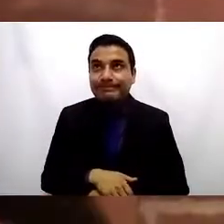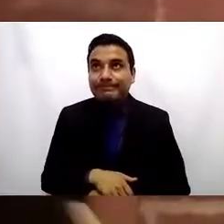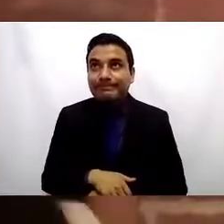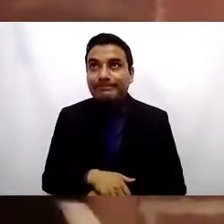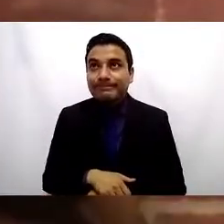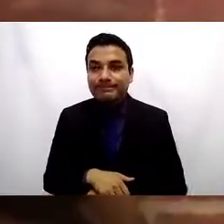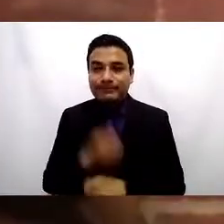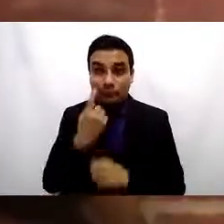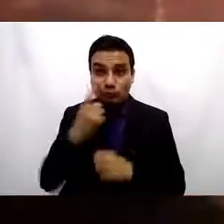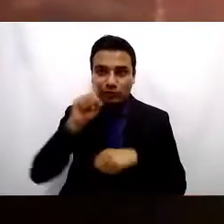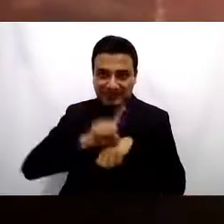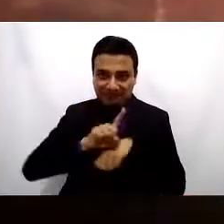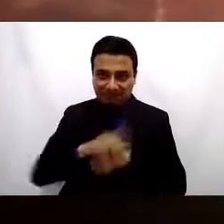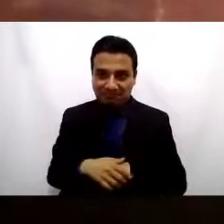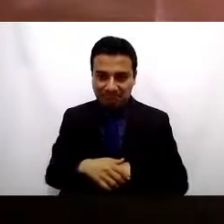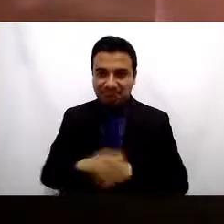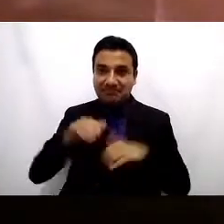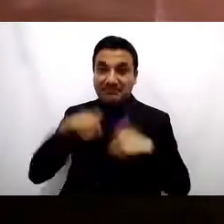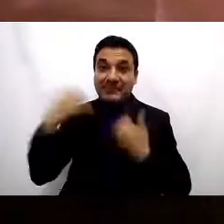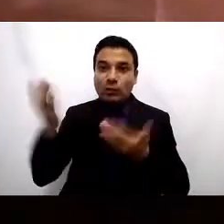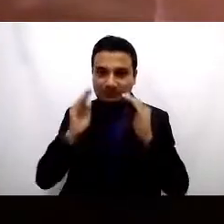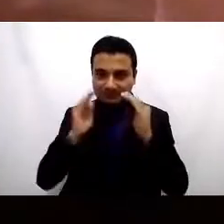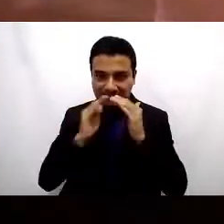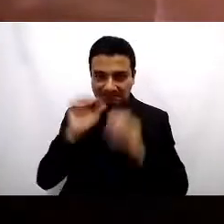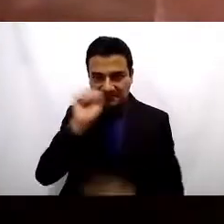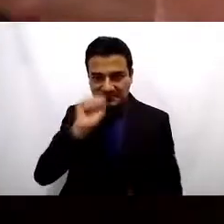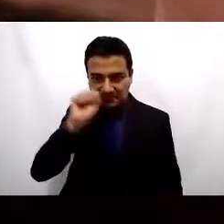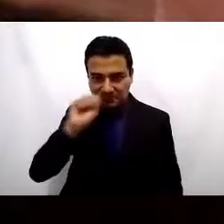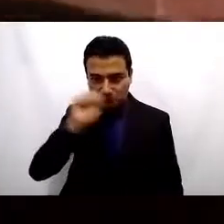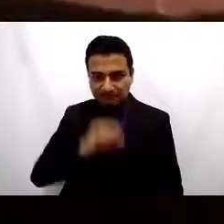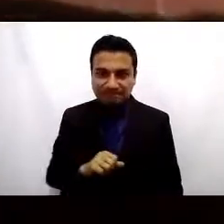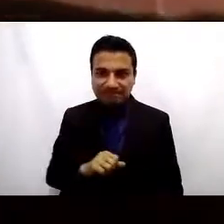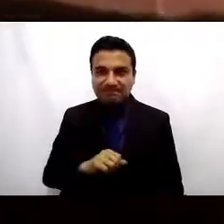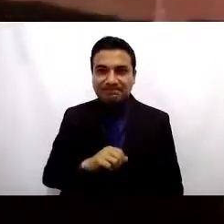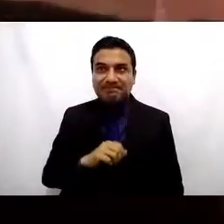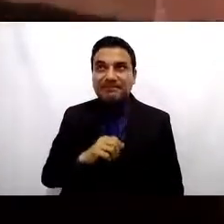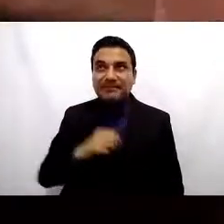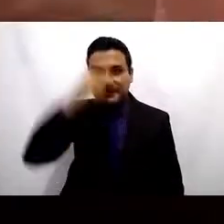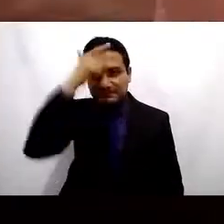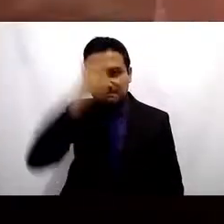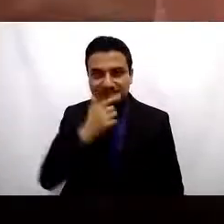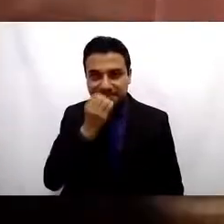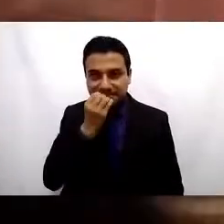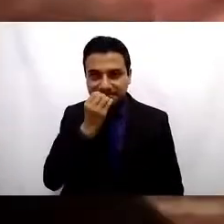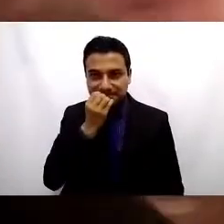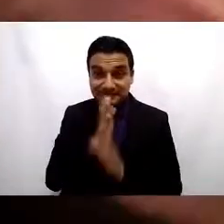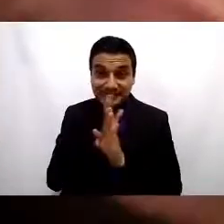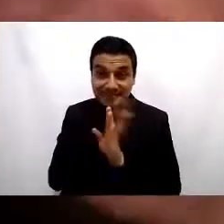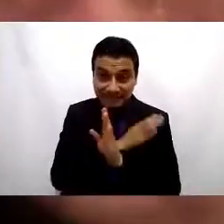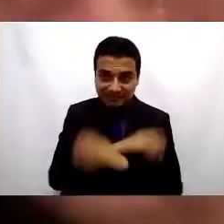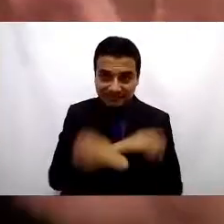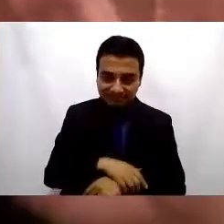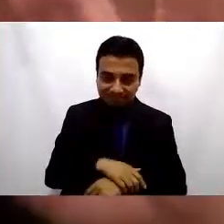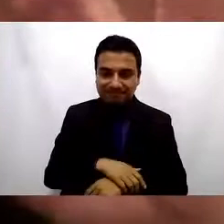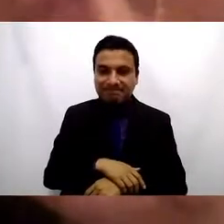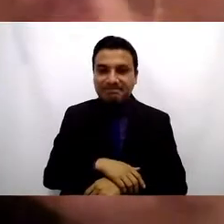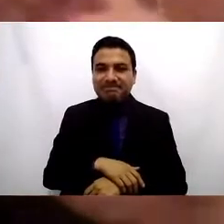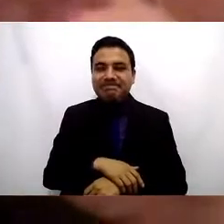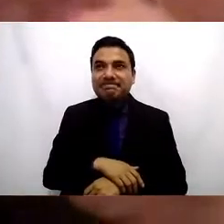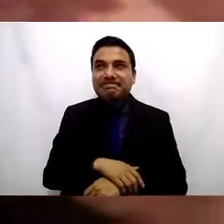Y un día llego a mi casa un sábado y antes de la cena, que es cuando se juntaban todas las parejas, se habían